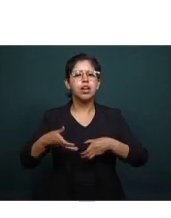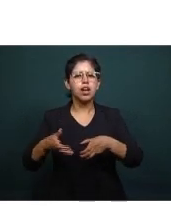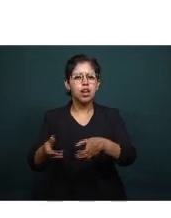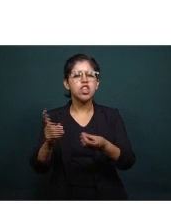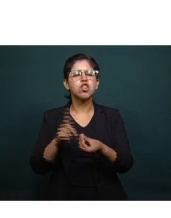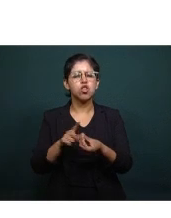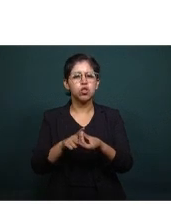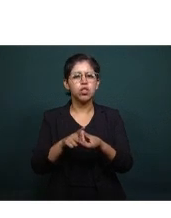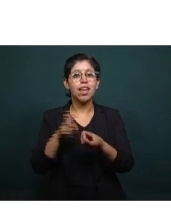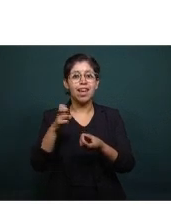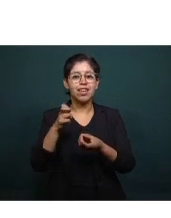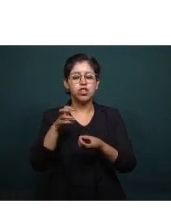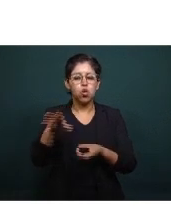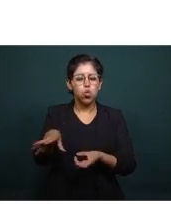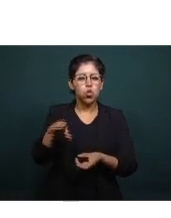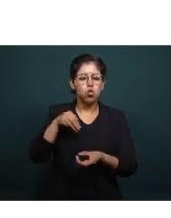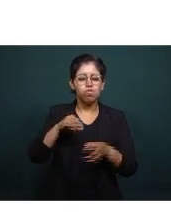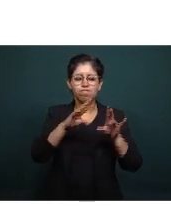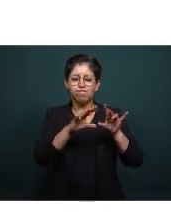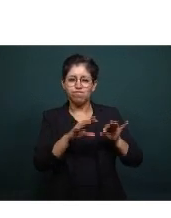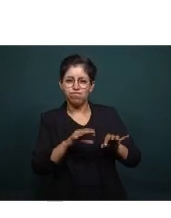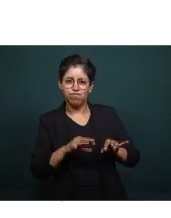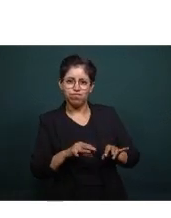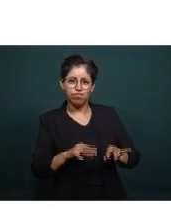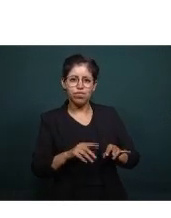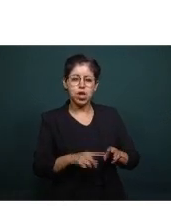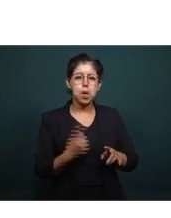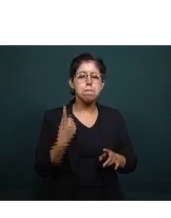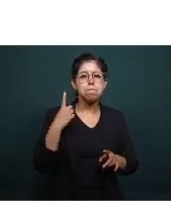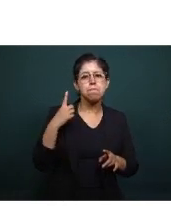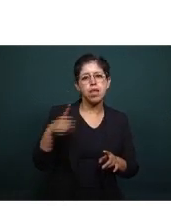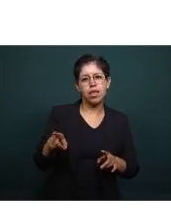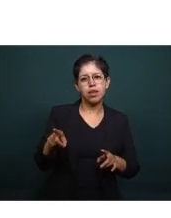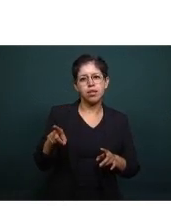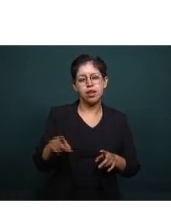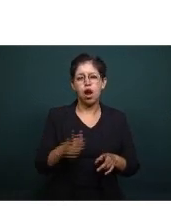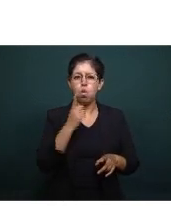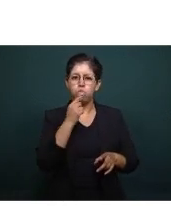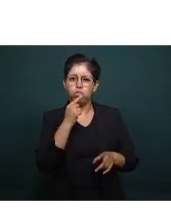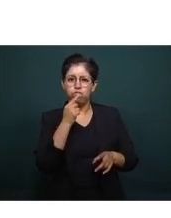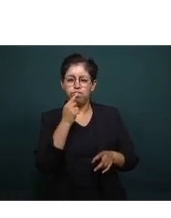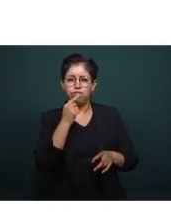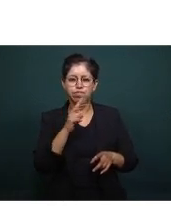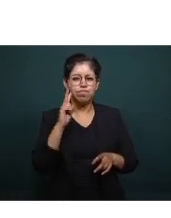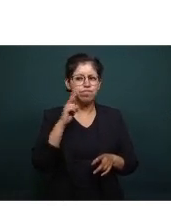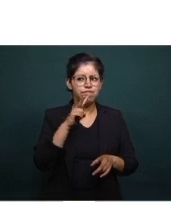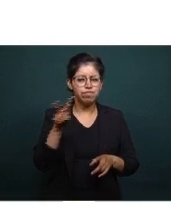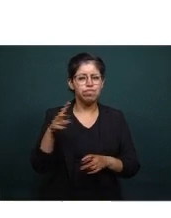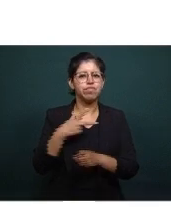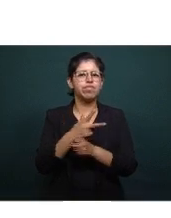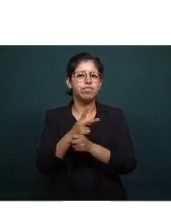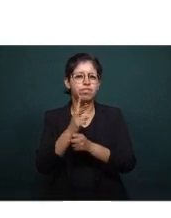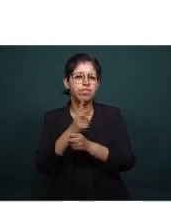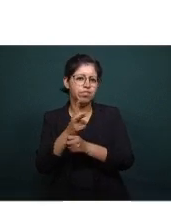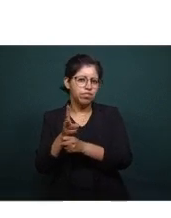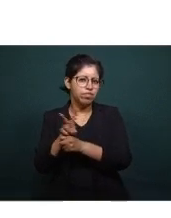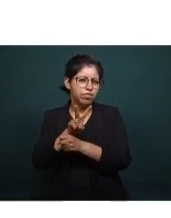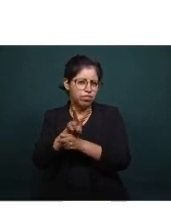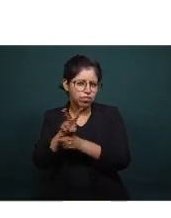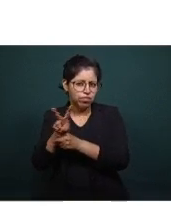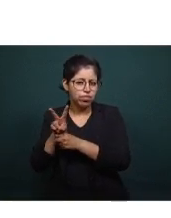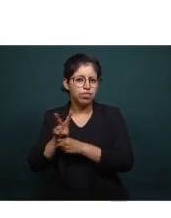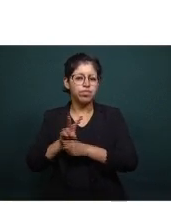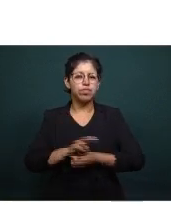poder, en base a eso, dirigir las órdenes de trabajo a las fuerzas de seguridad para poder atender